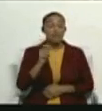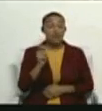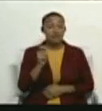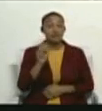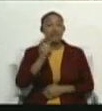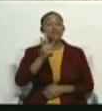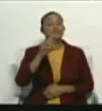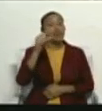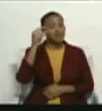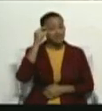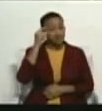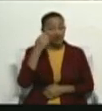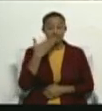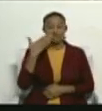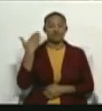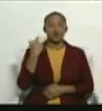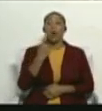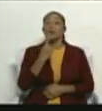3 meses y 3 días